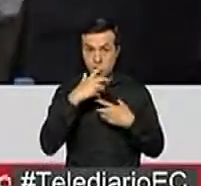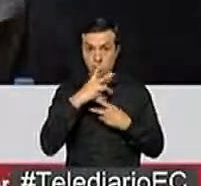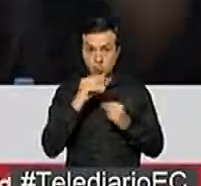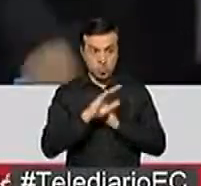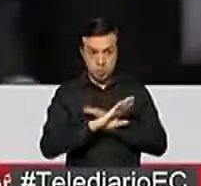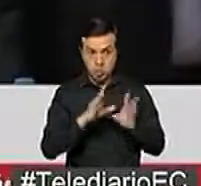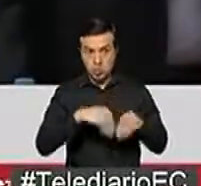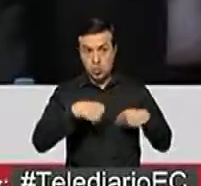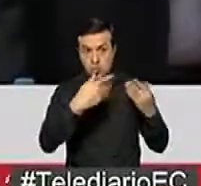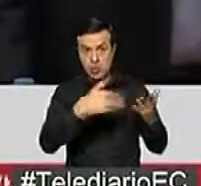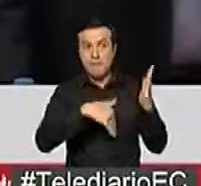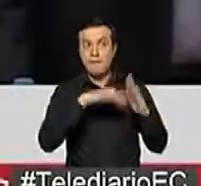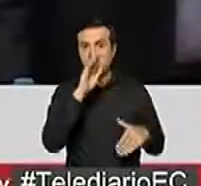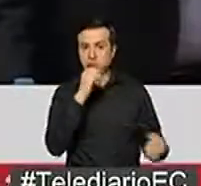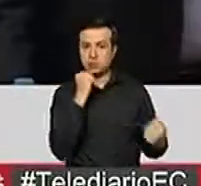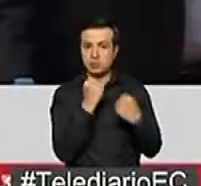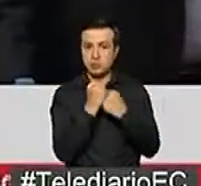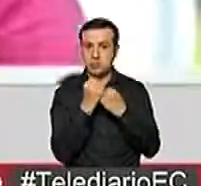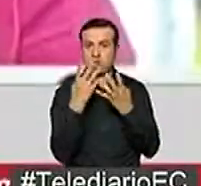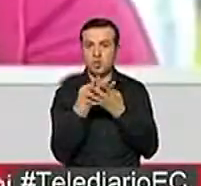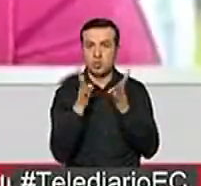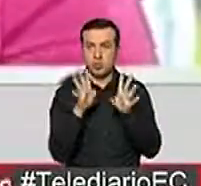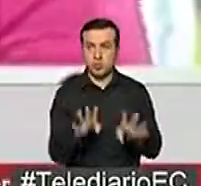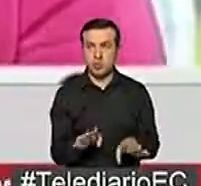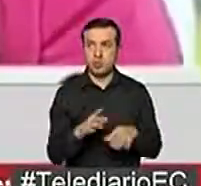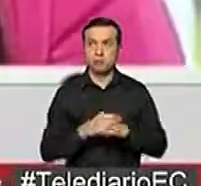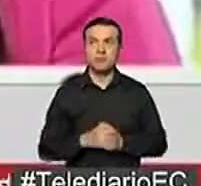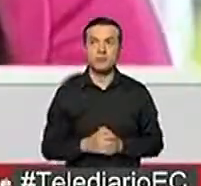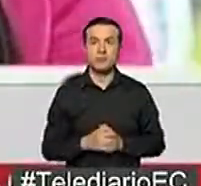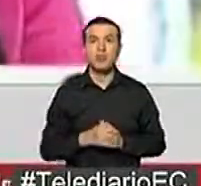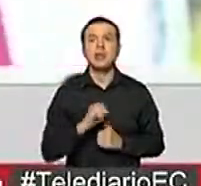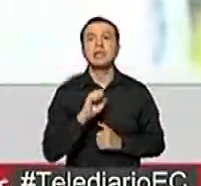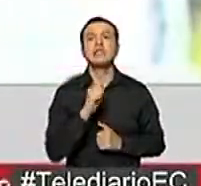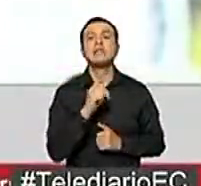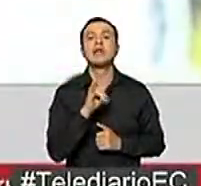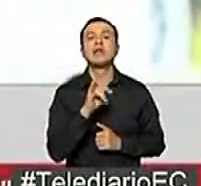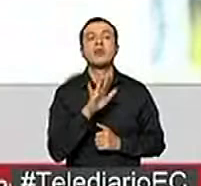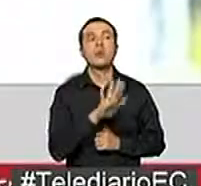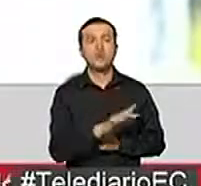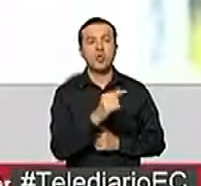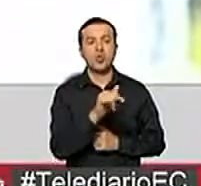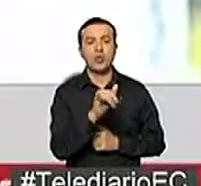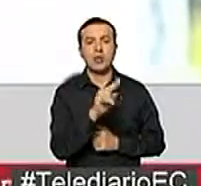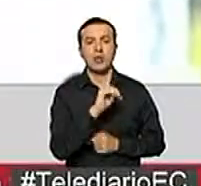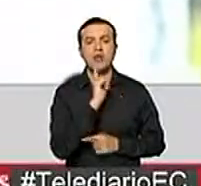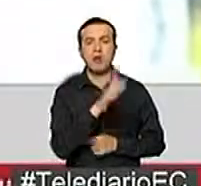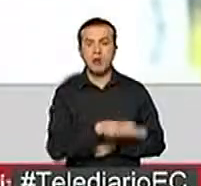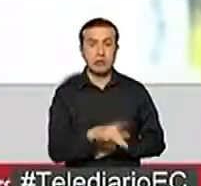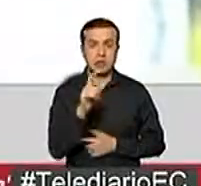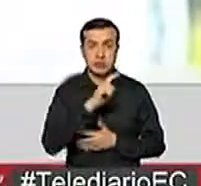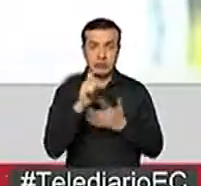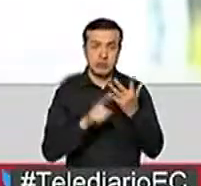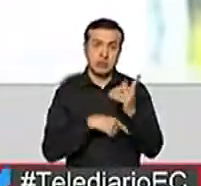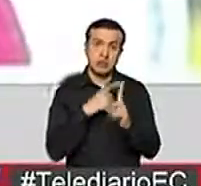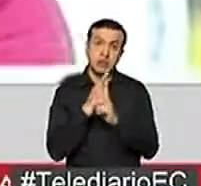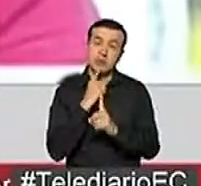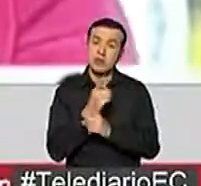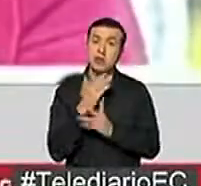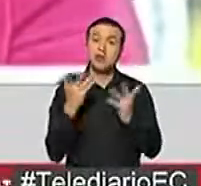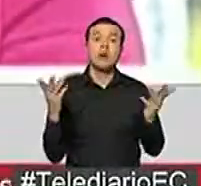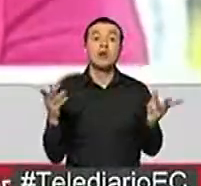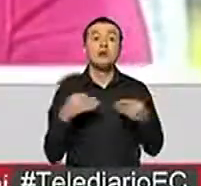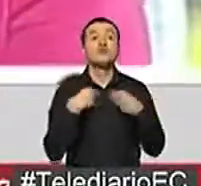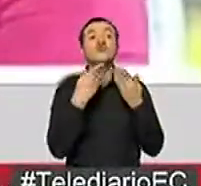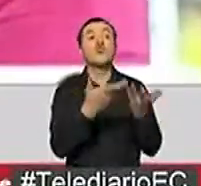Esequibo, obtendrá un mayor apoyo de Reino Unido. Que el Esequibo es de Guyana y que necesitan además entregar el